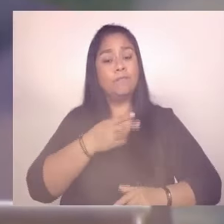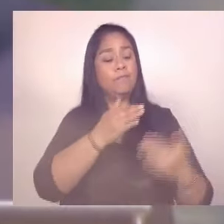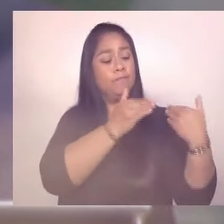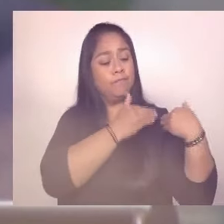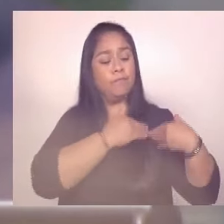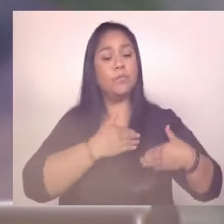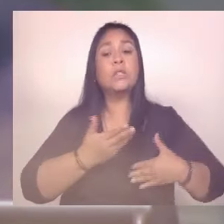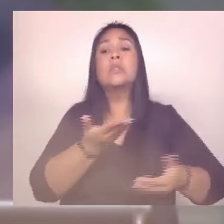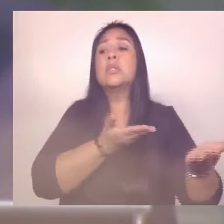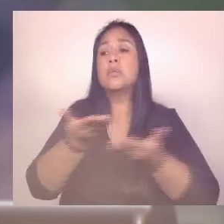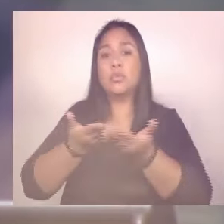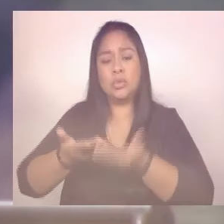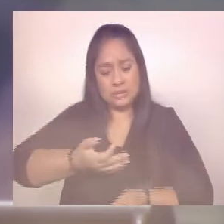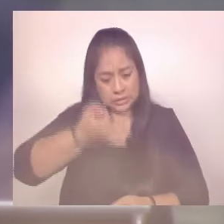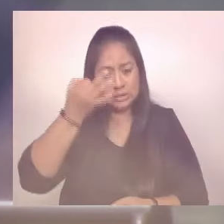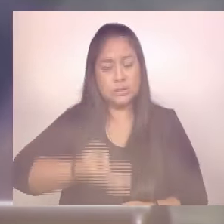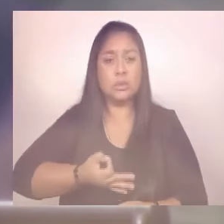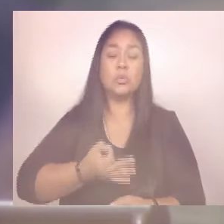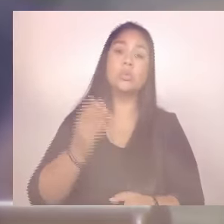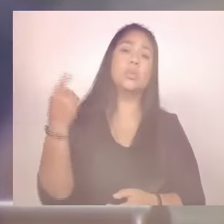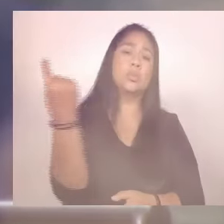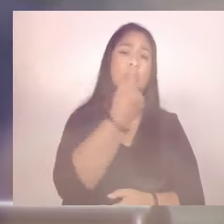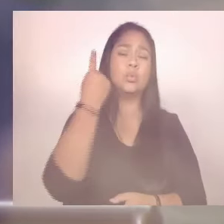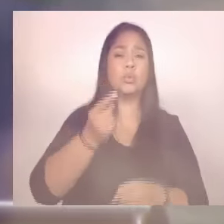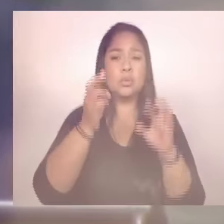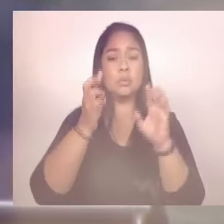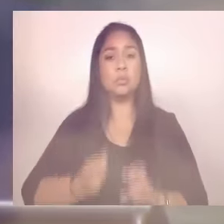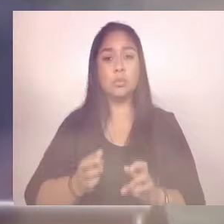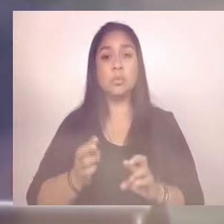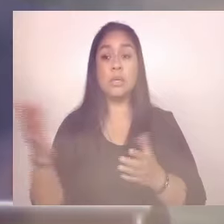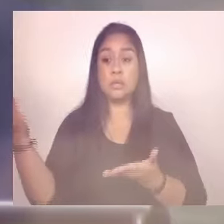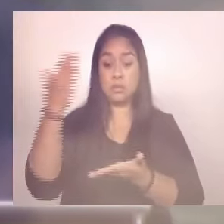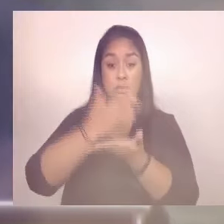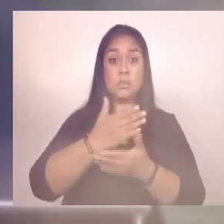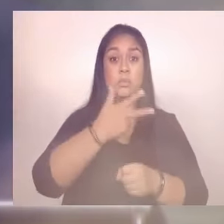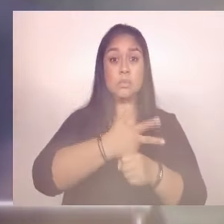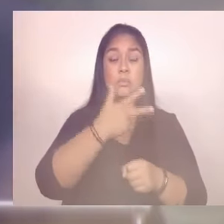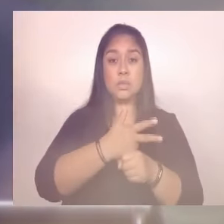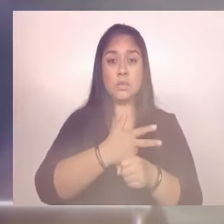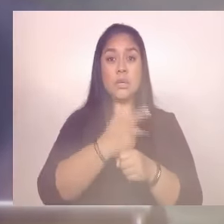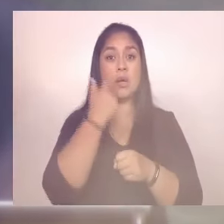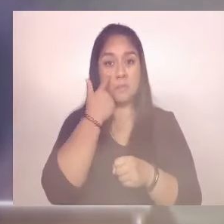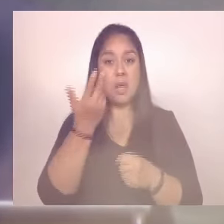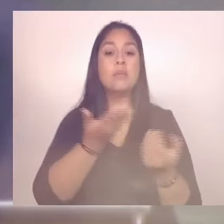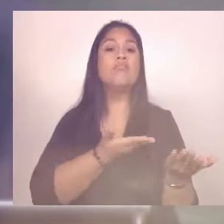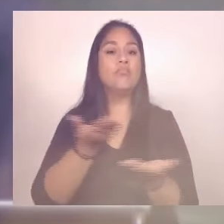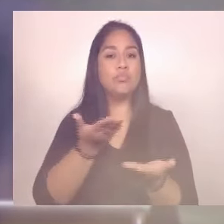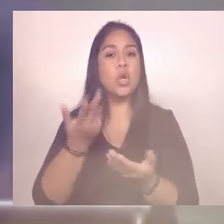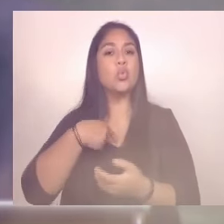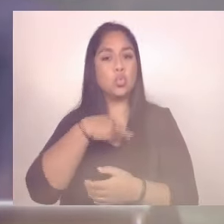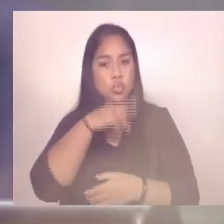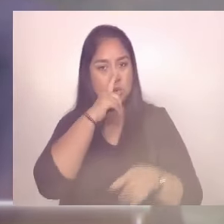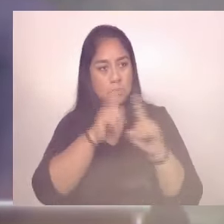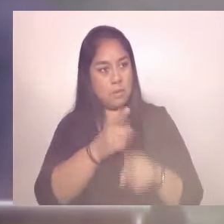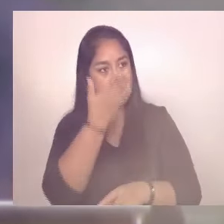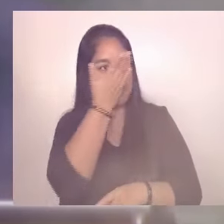un trato digno a todas las personas que lleguen a nuestro territorio, consistente con el trato que